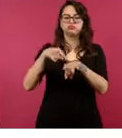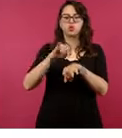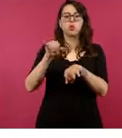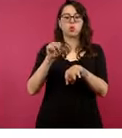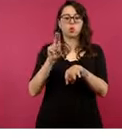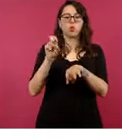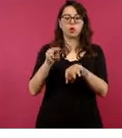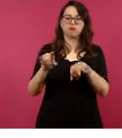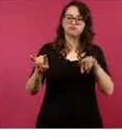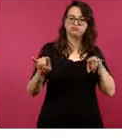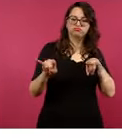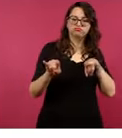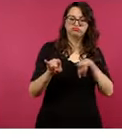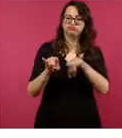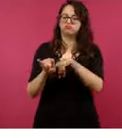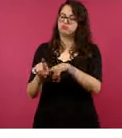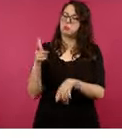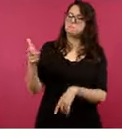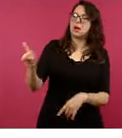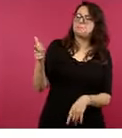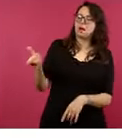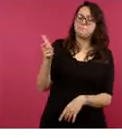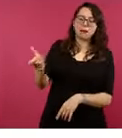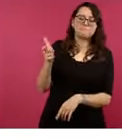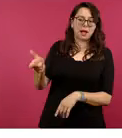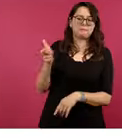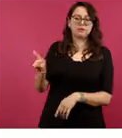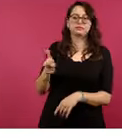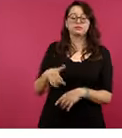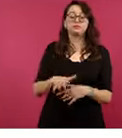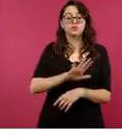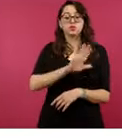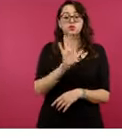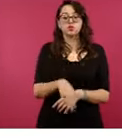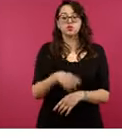repetidas ocasiones, provocándole la muerte. Adelante.